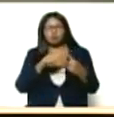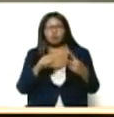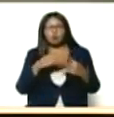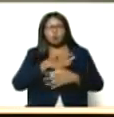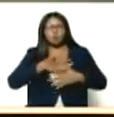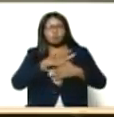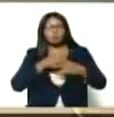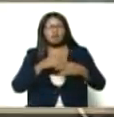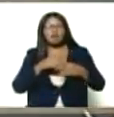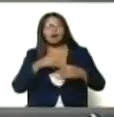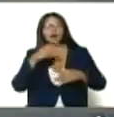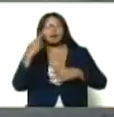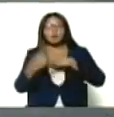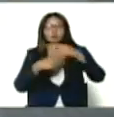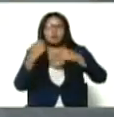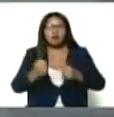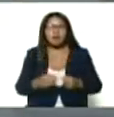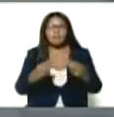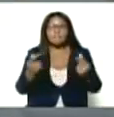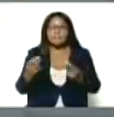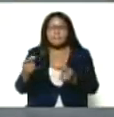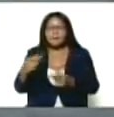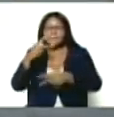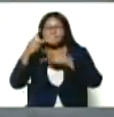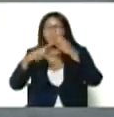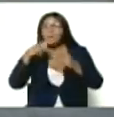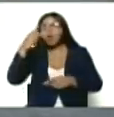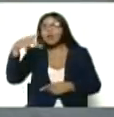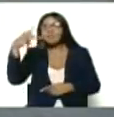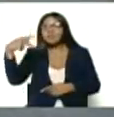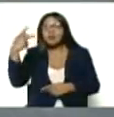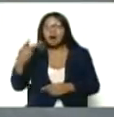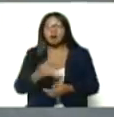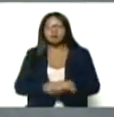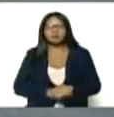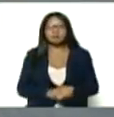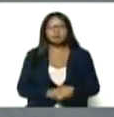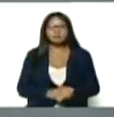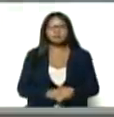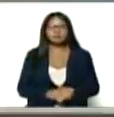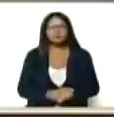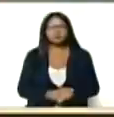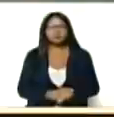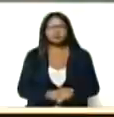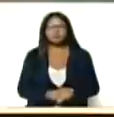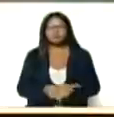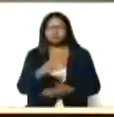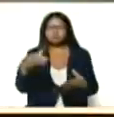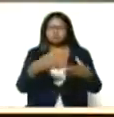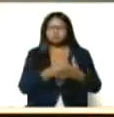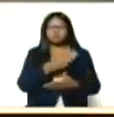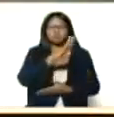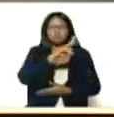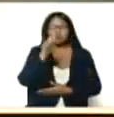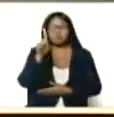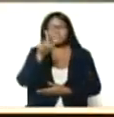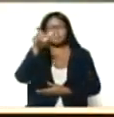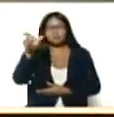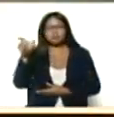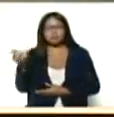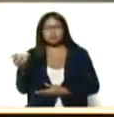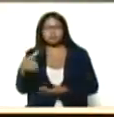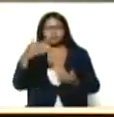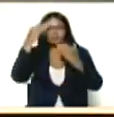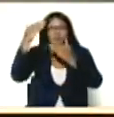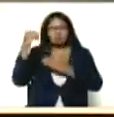y eficacia política. Quiero saludarlos a todos. Son 41 miembros de